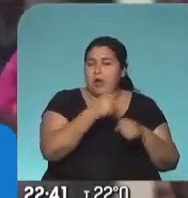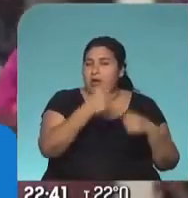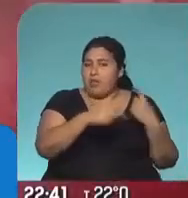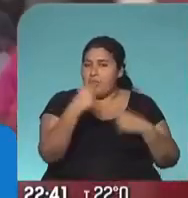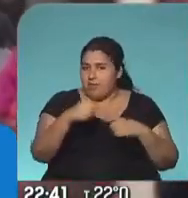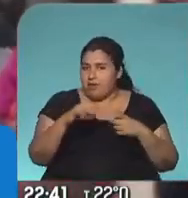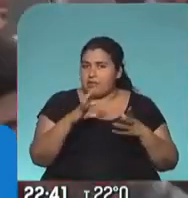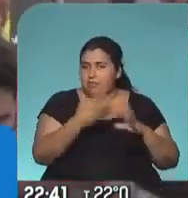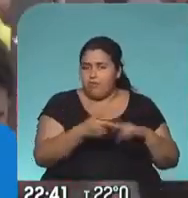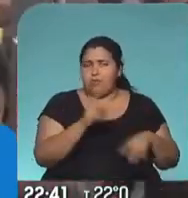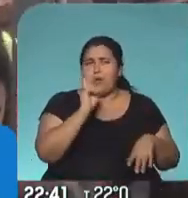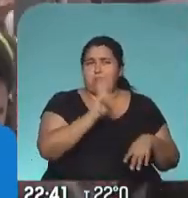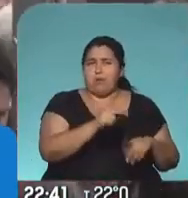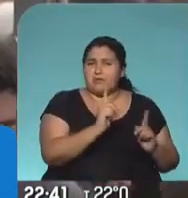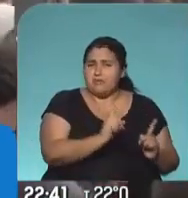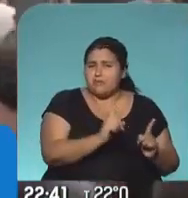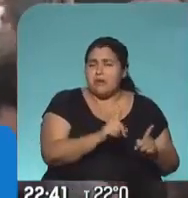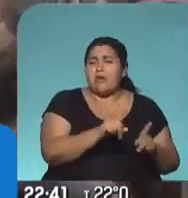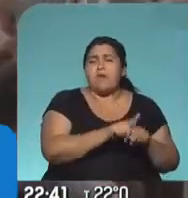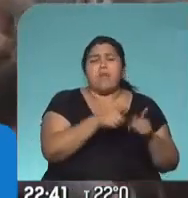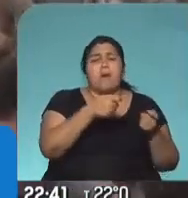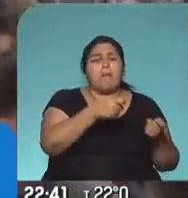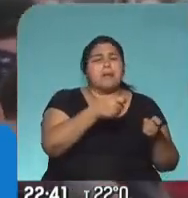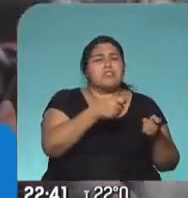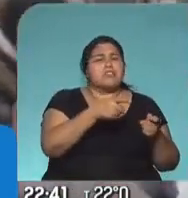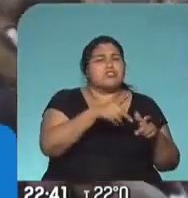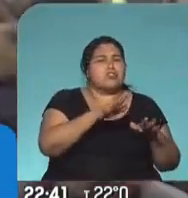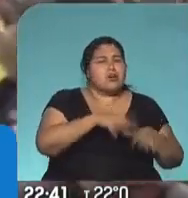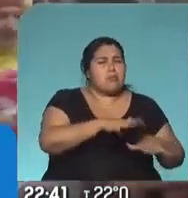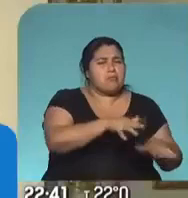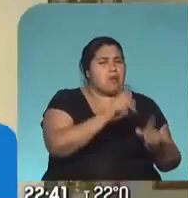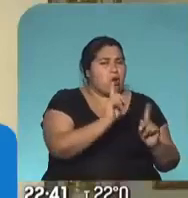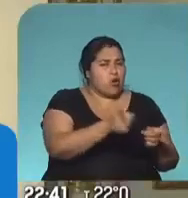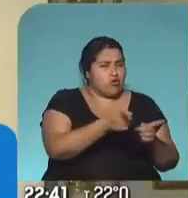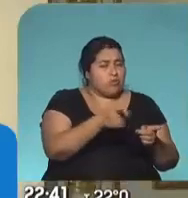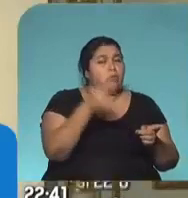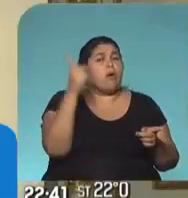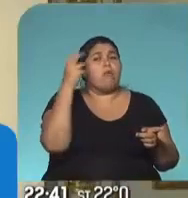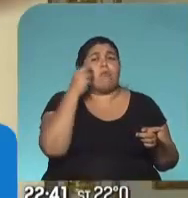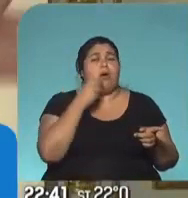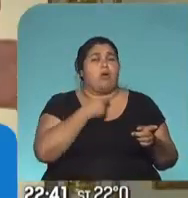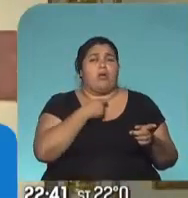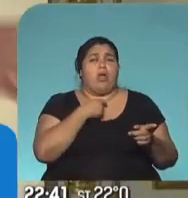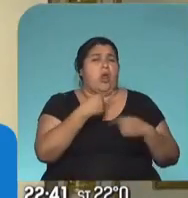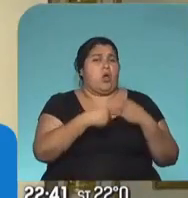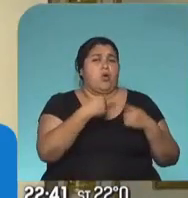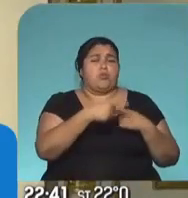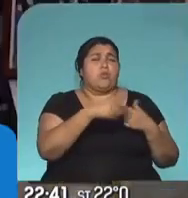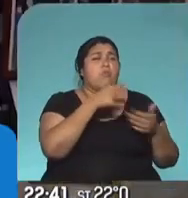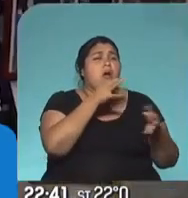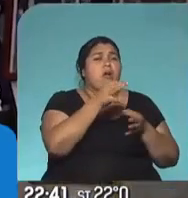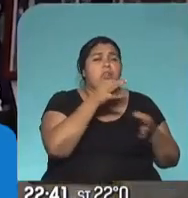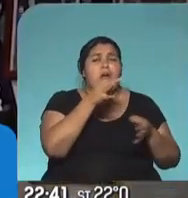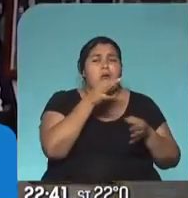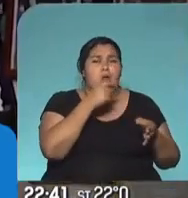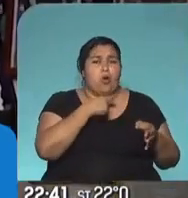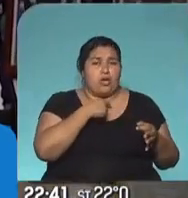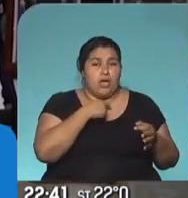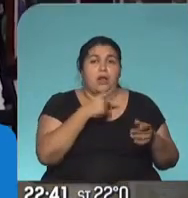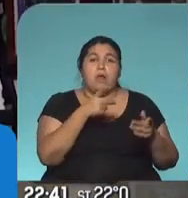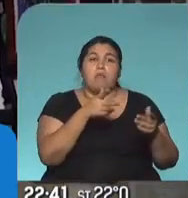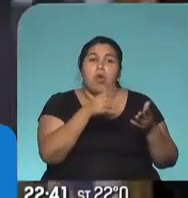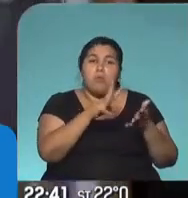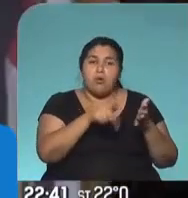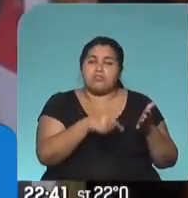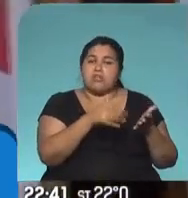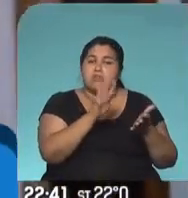reforma, manteniendo la presión en las calles, el objetivo de Macron es continuar el diálogo con los gremios y tener a punto el proyecto en enero